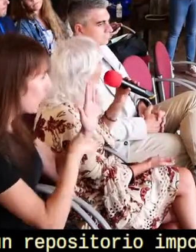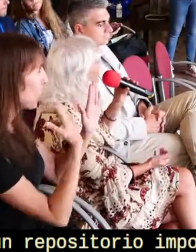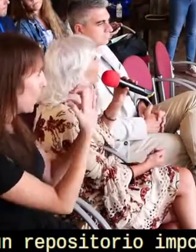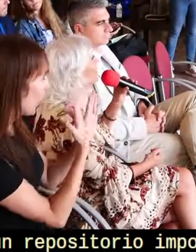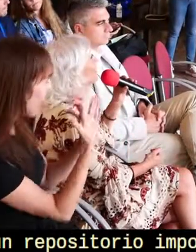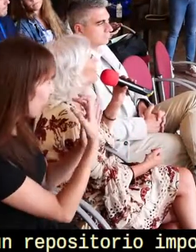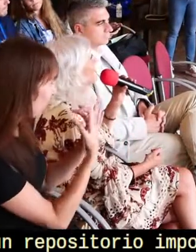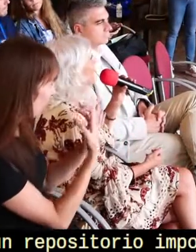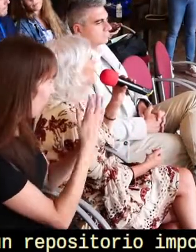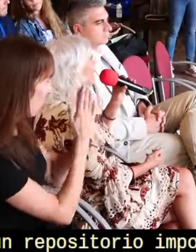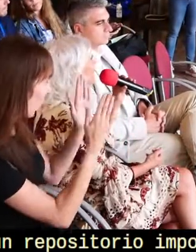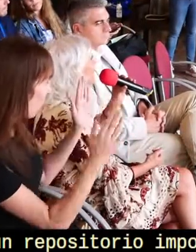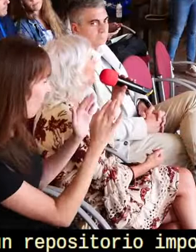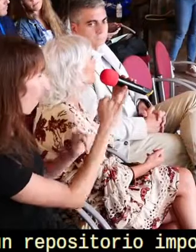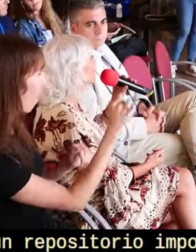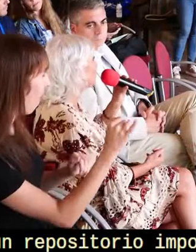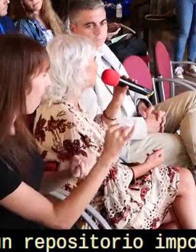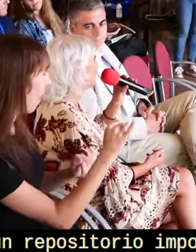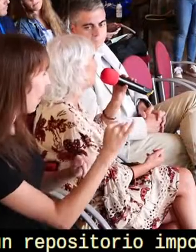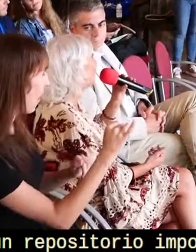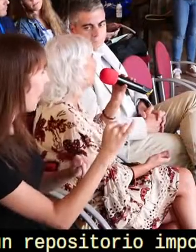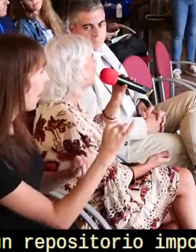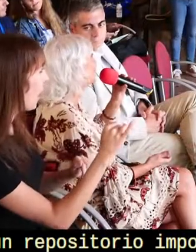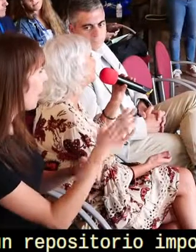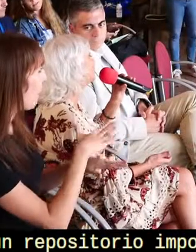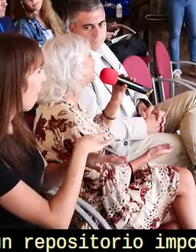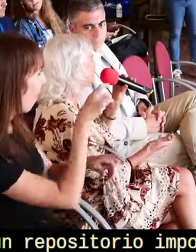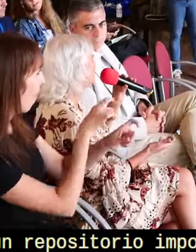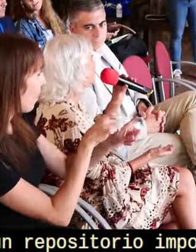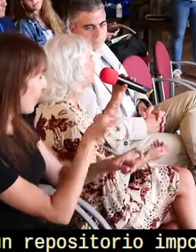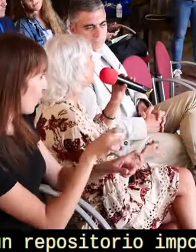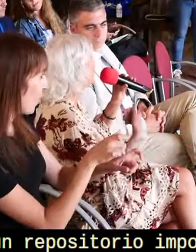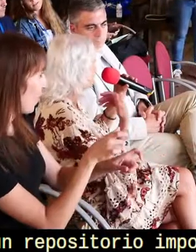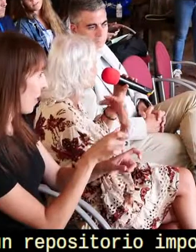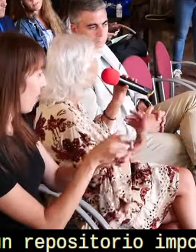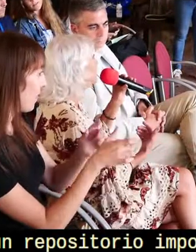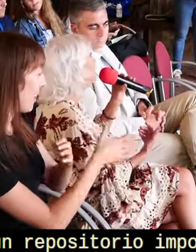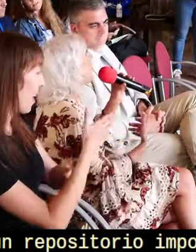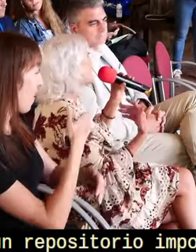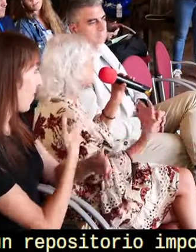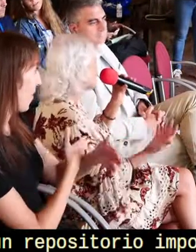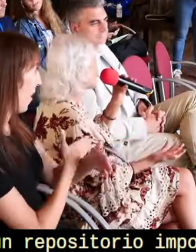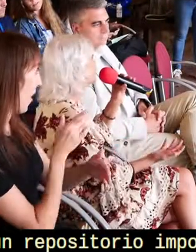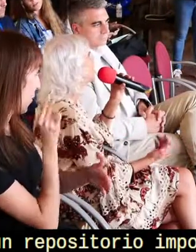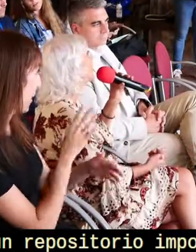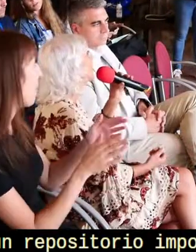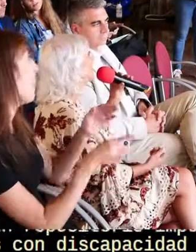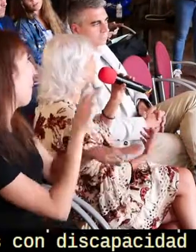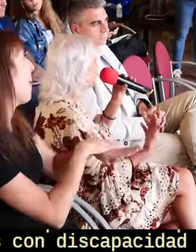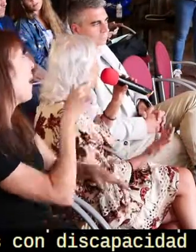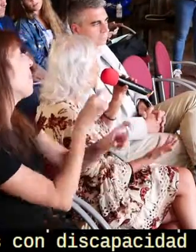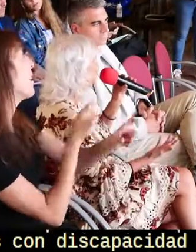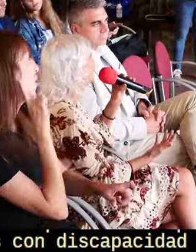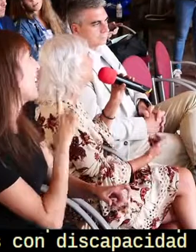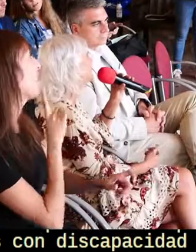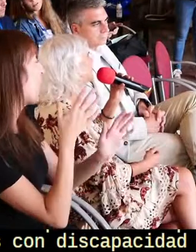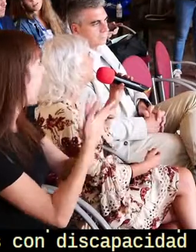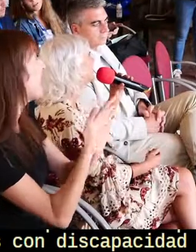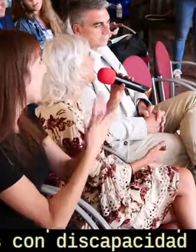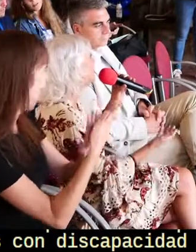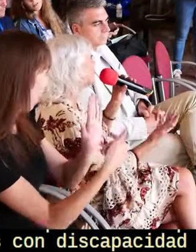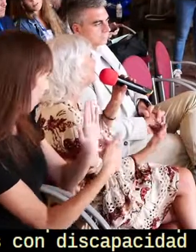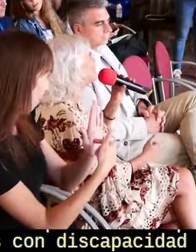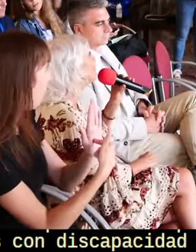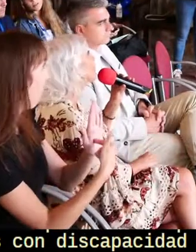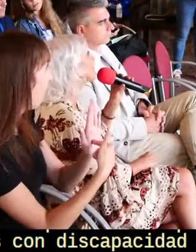cuento para personas con discapacidad auditiva para personas sordas santes no